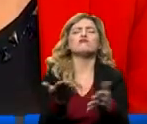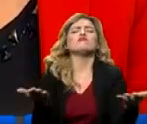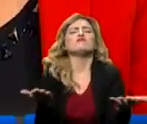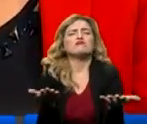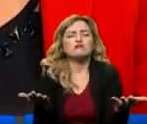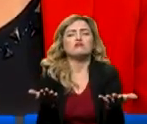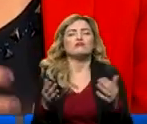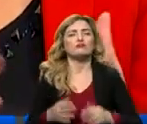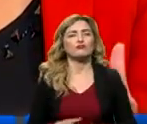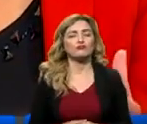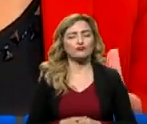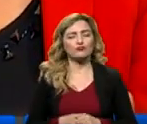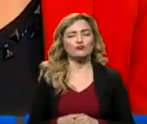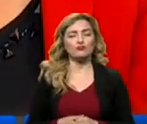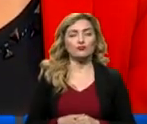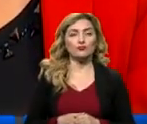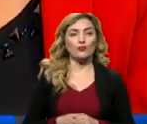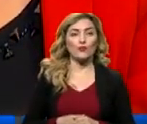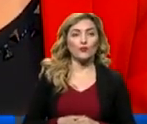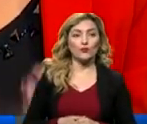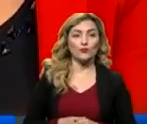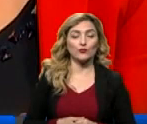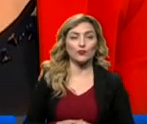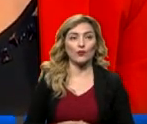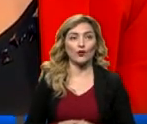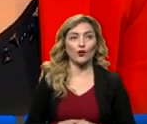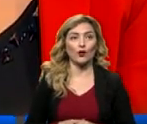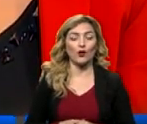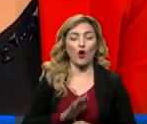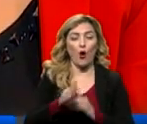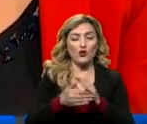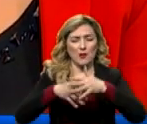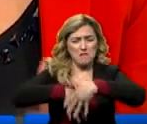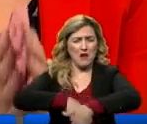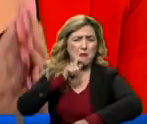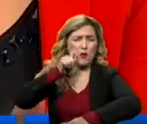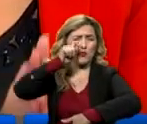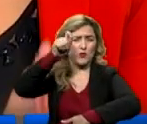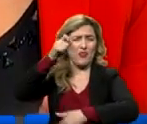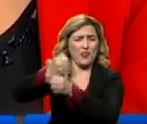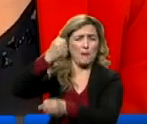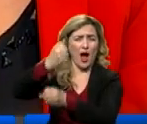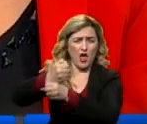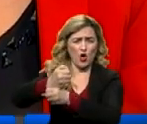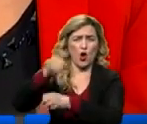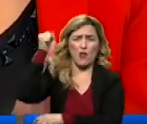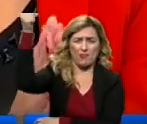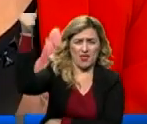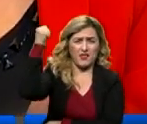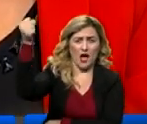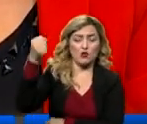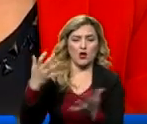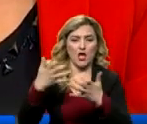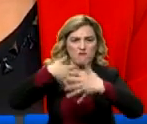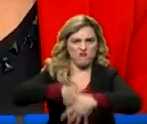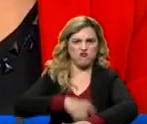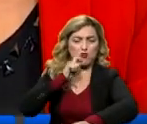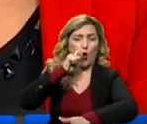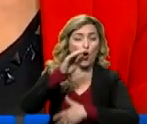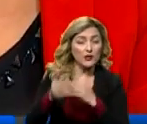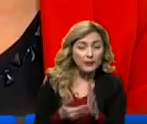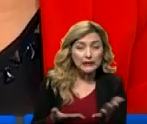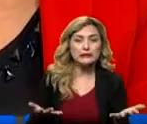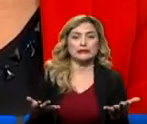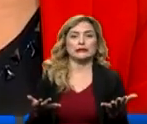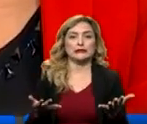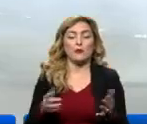espacio del que puede surgir o del que se pueden aprovechar nuevamente fuerzas violentas también es una responsabilidad que tendrá que recaer sobre